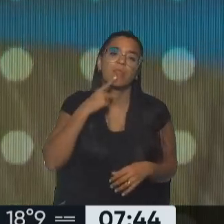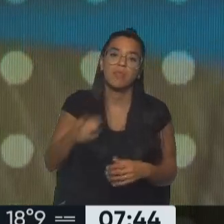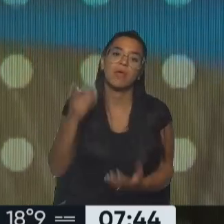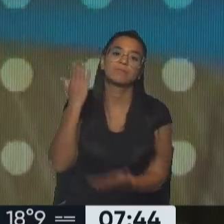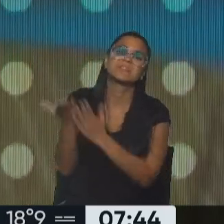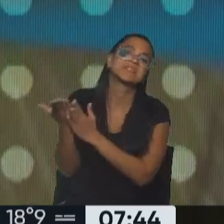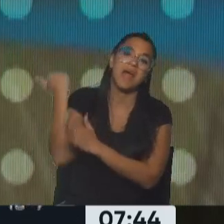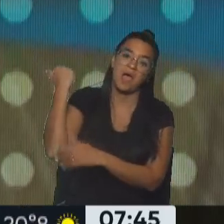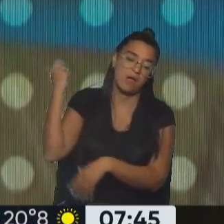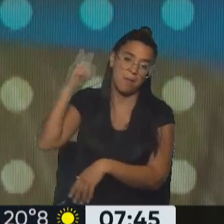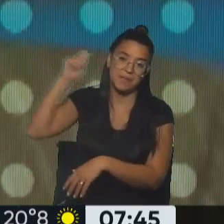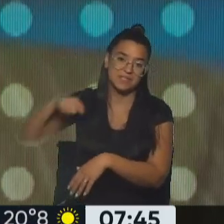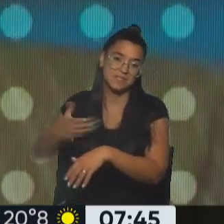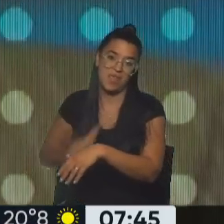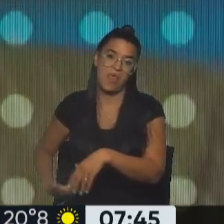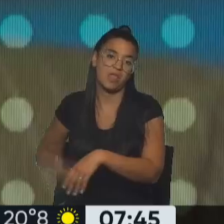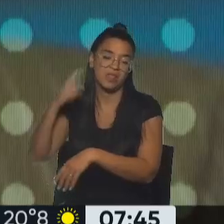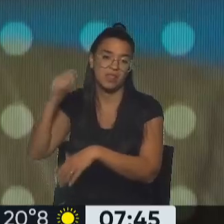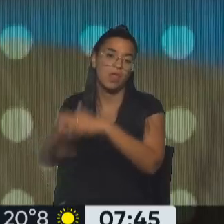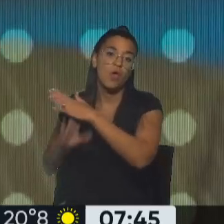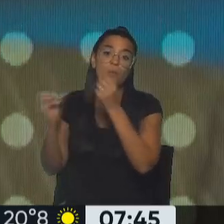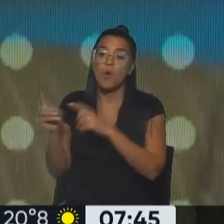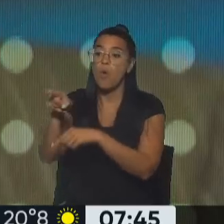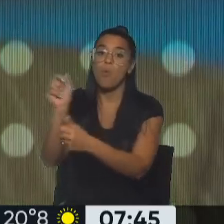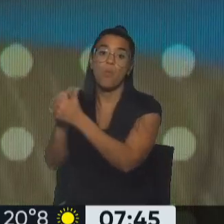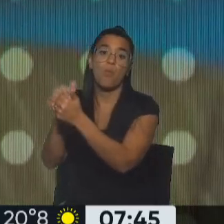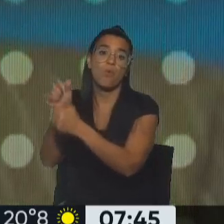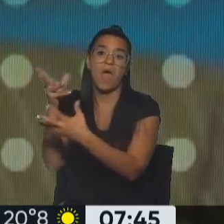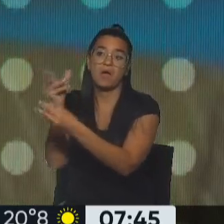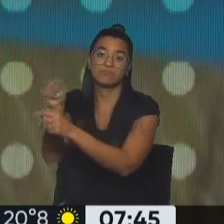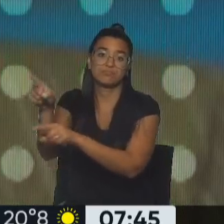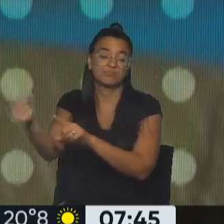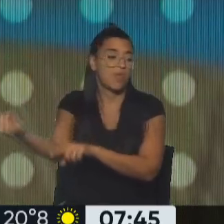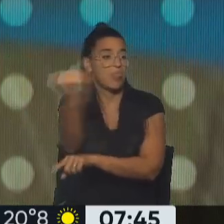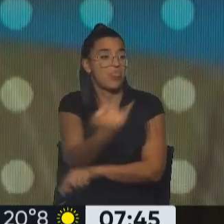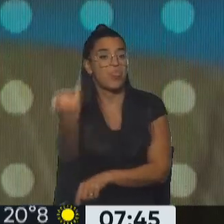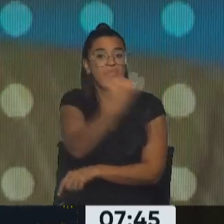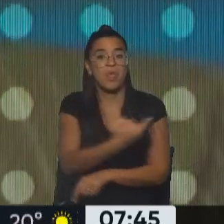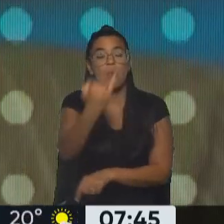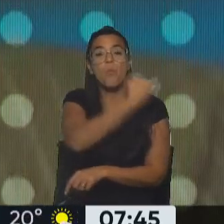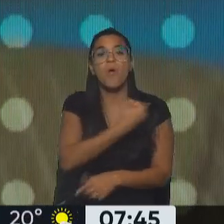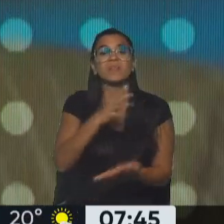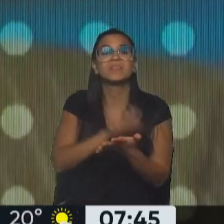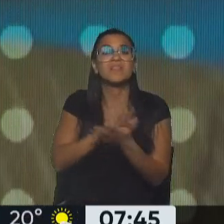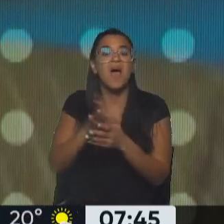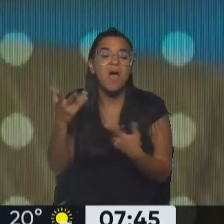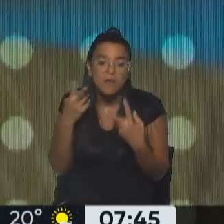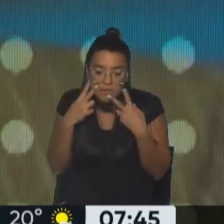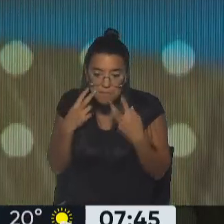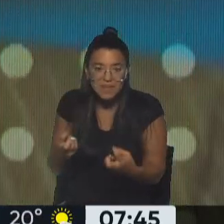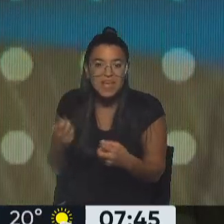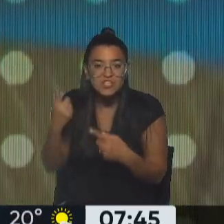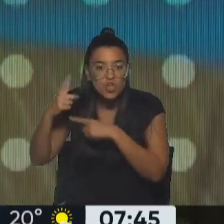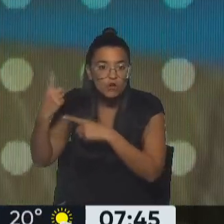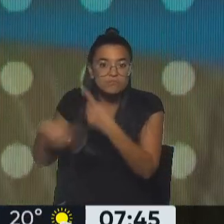para el presidente de la Corte porque uno de sus colaboradores le está dando a la contraparte consejos sobre una causa en trámite que tiene que resolver la Corte.